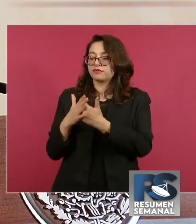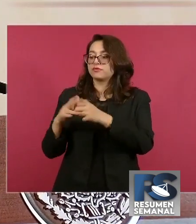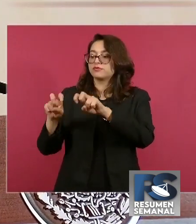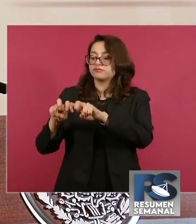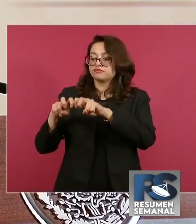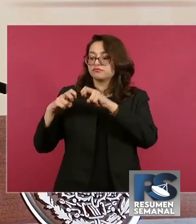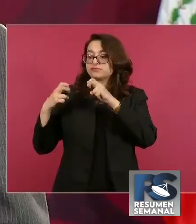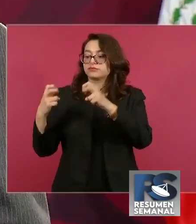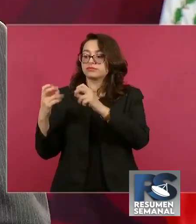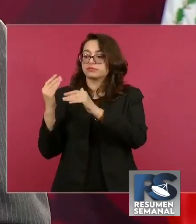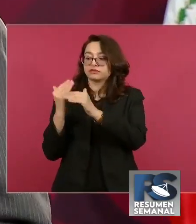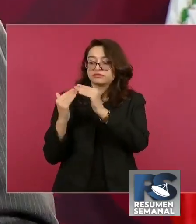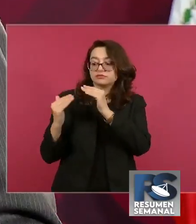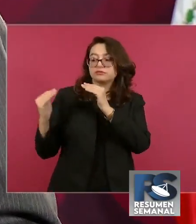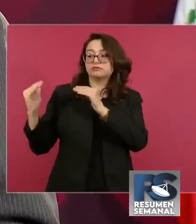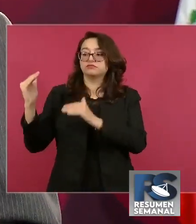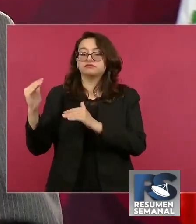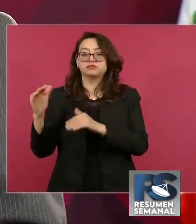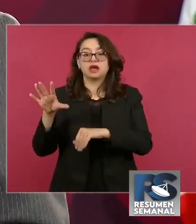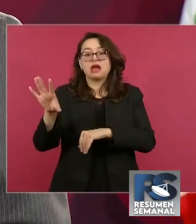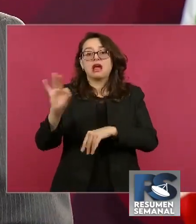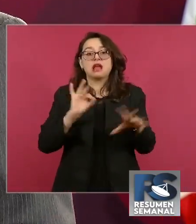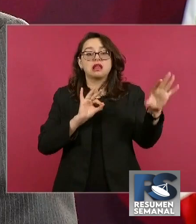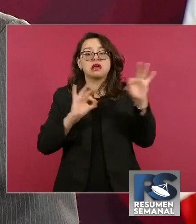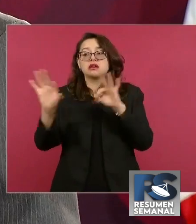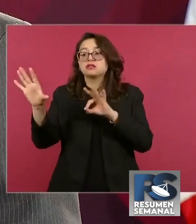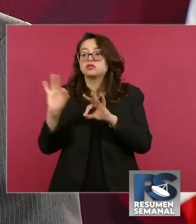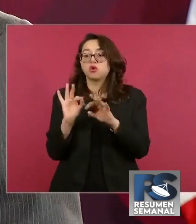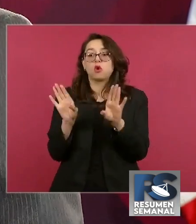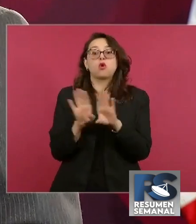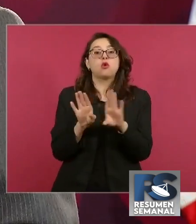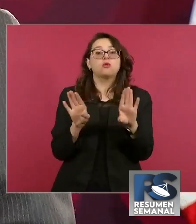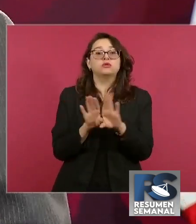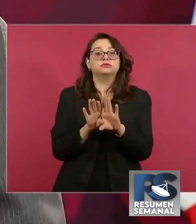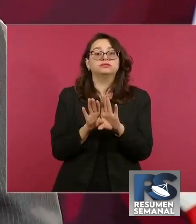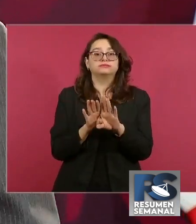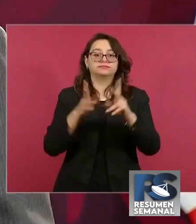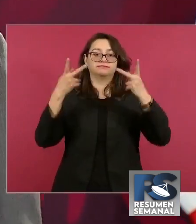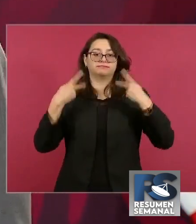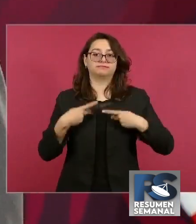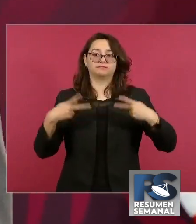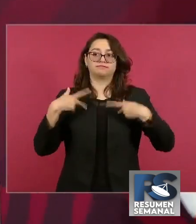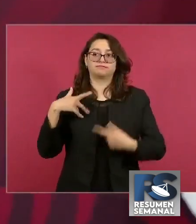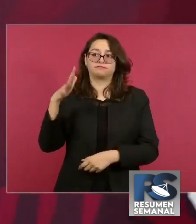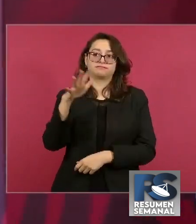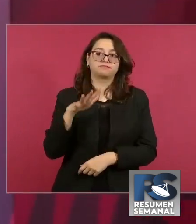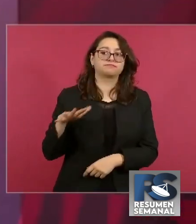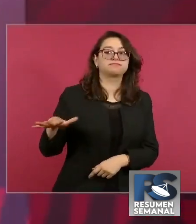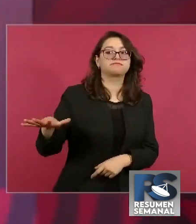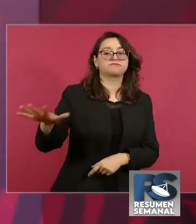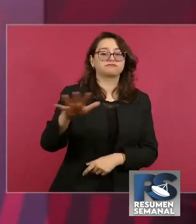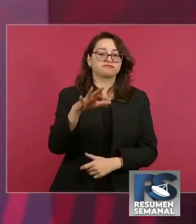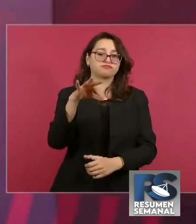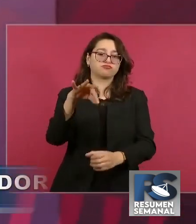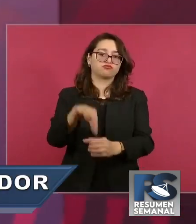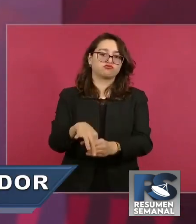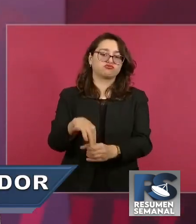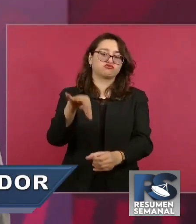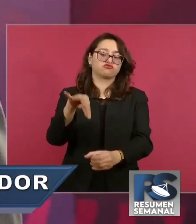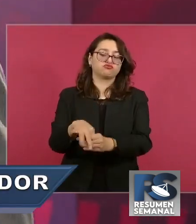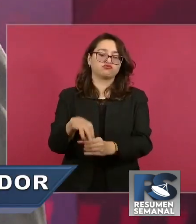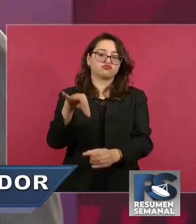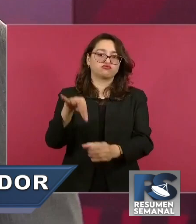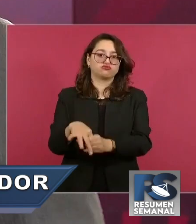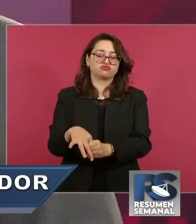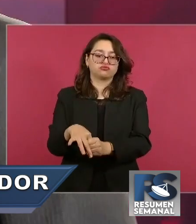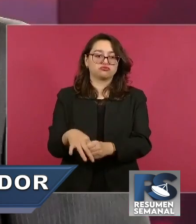magistrados, que el pueblo elija a los ministros, así como se elige a los diputados, a los